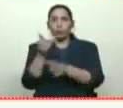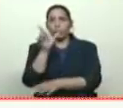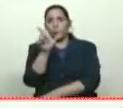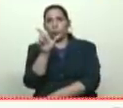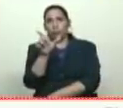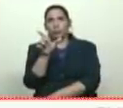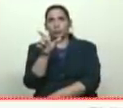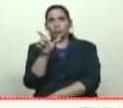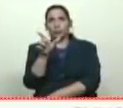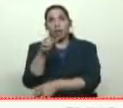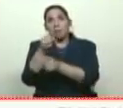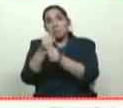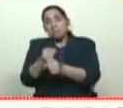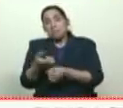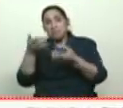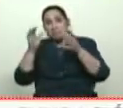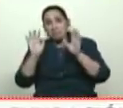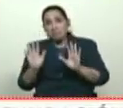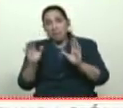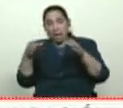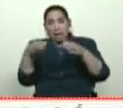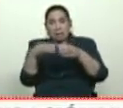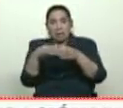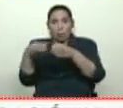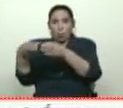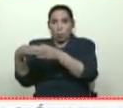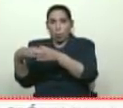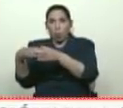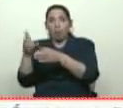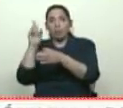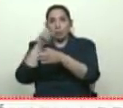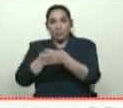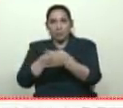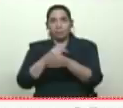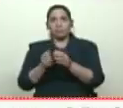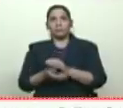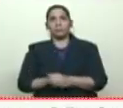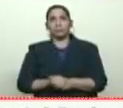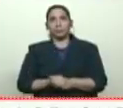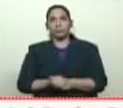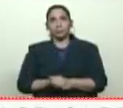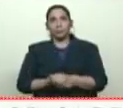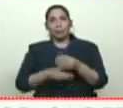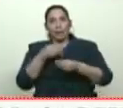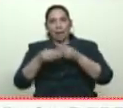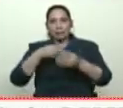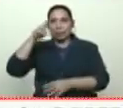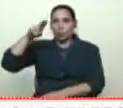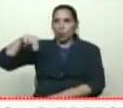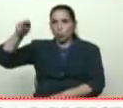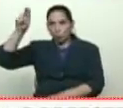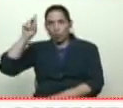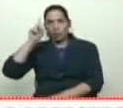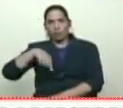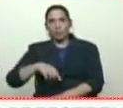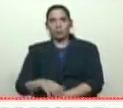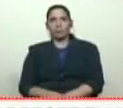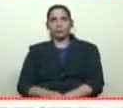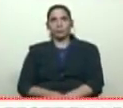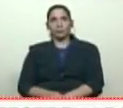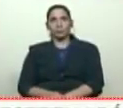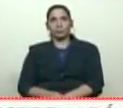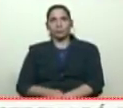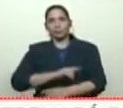lo que espera de este tipo de reuniones también, además de las que se están haciendo en Noruega. Y ya en el